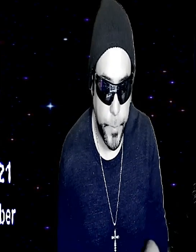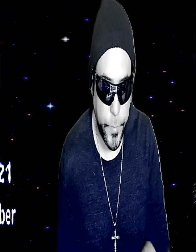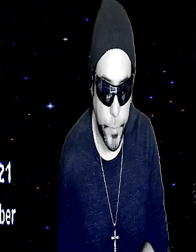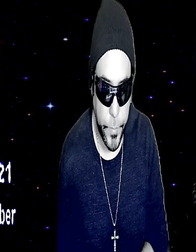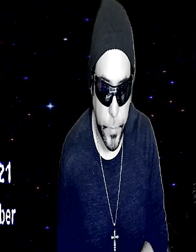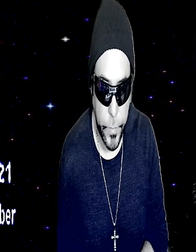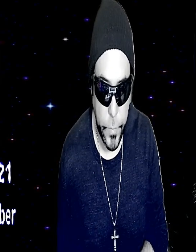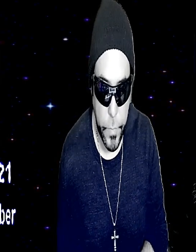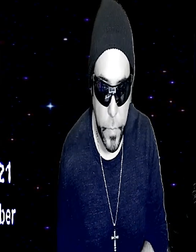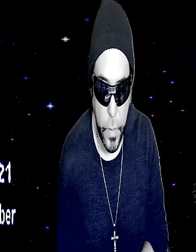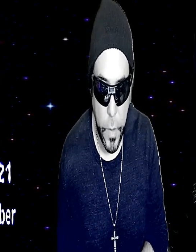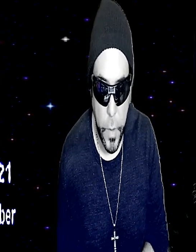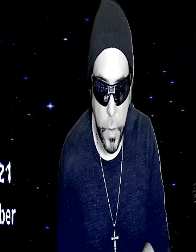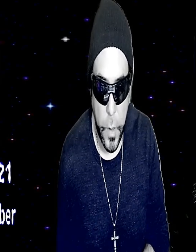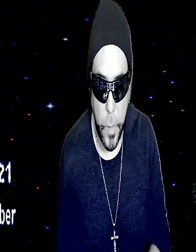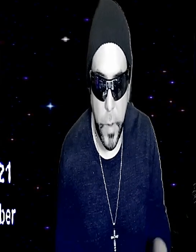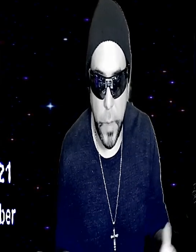bien.